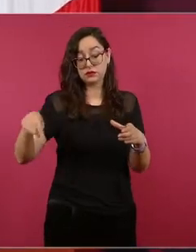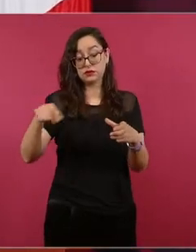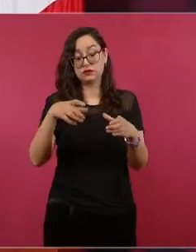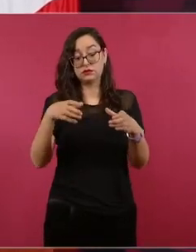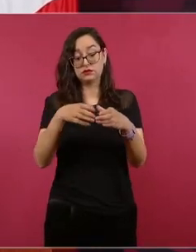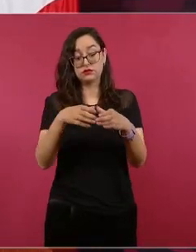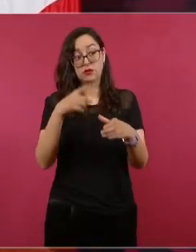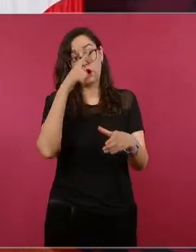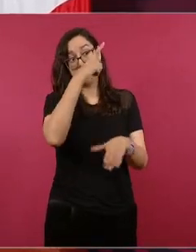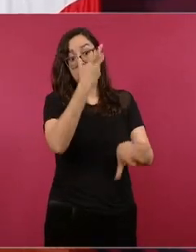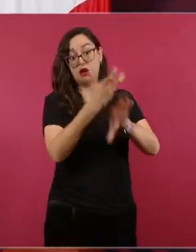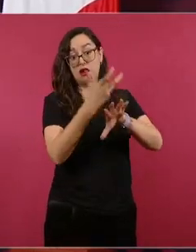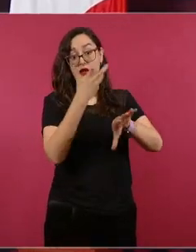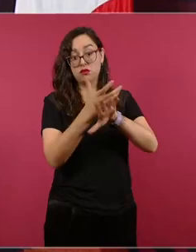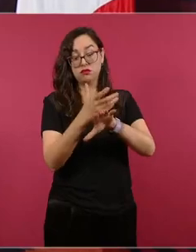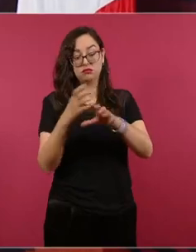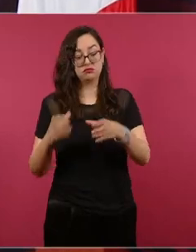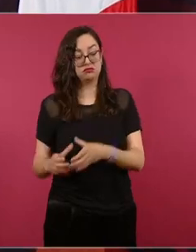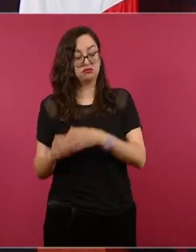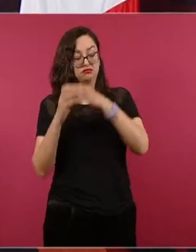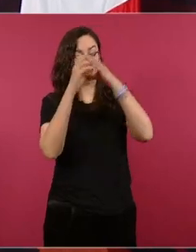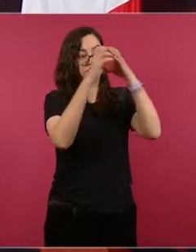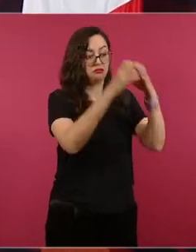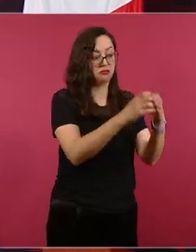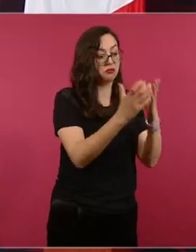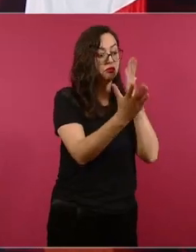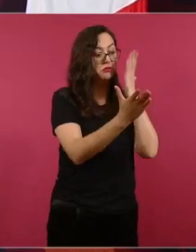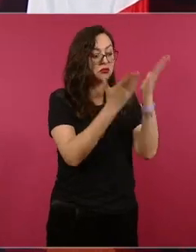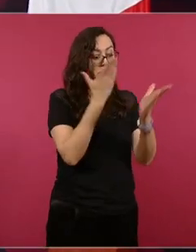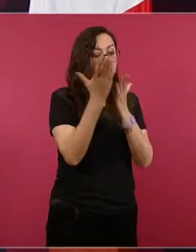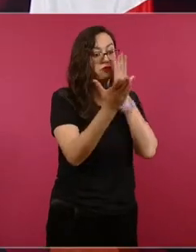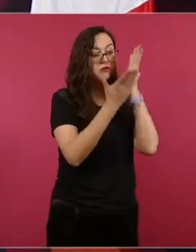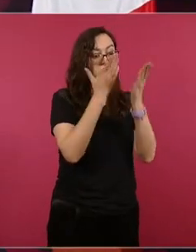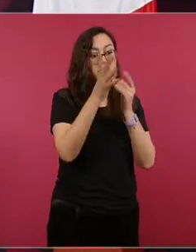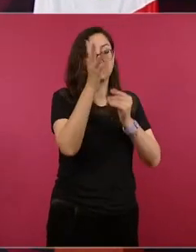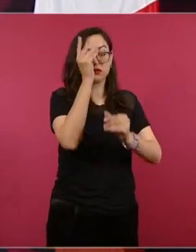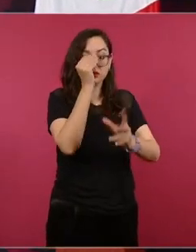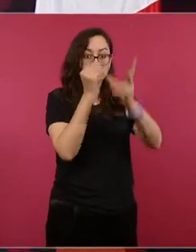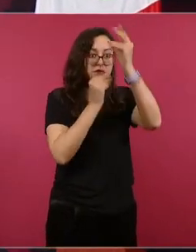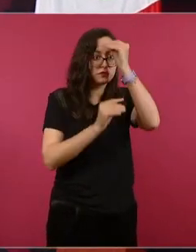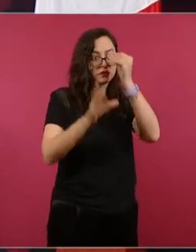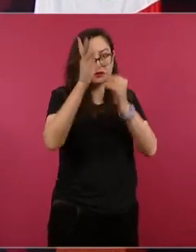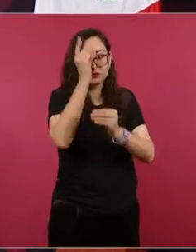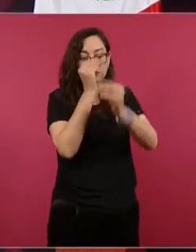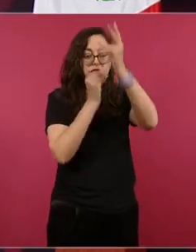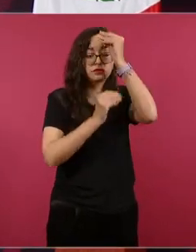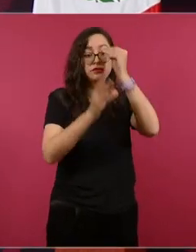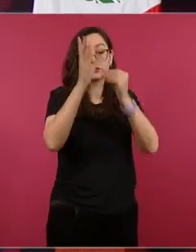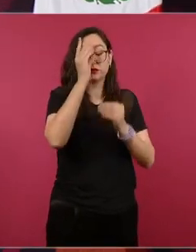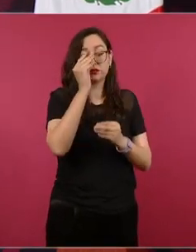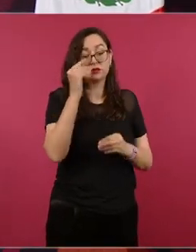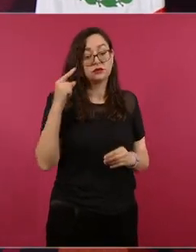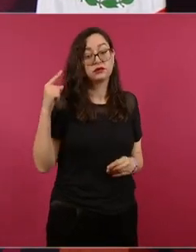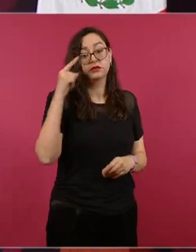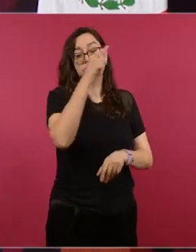combatir el narcotráfico, bajo la dirección de la